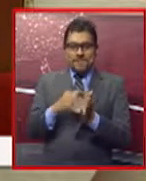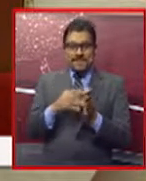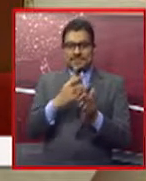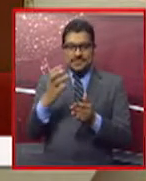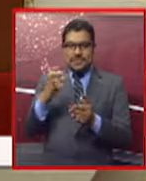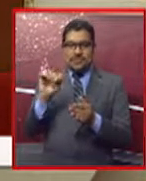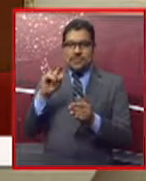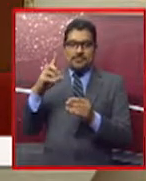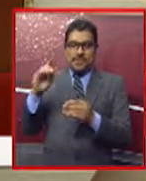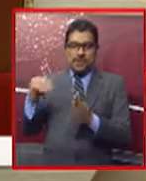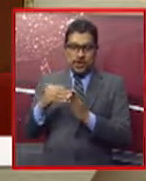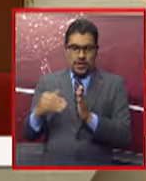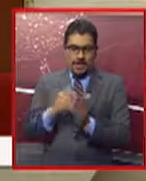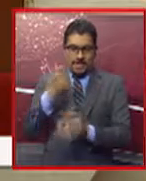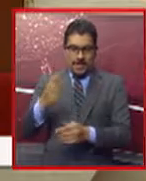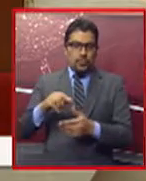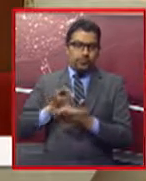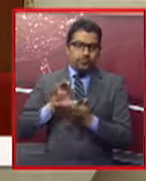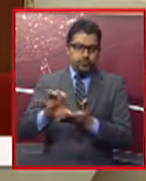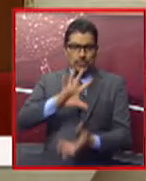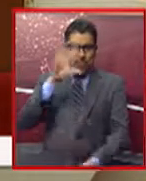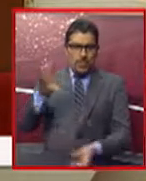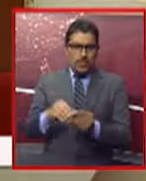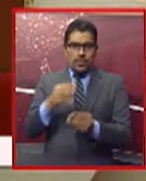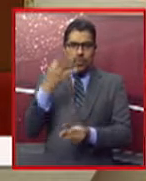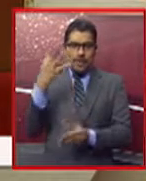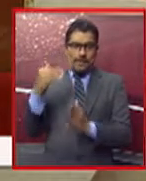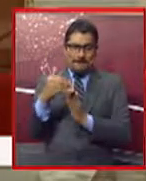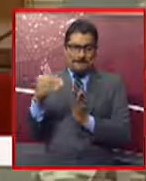51.380.2 millones de pesos para obtener un total de